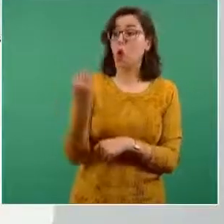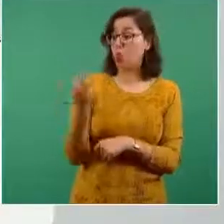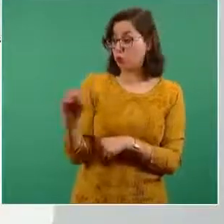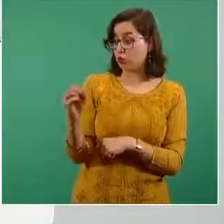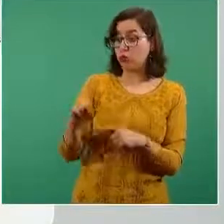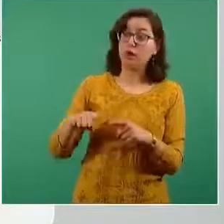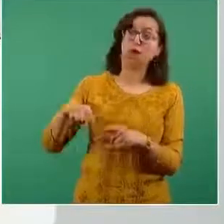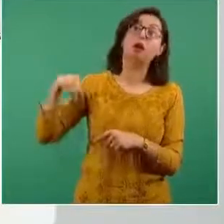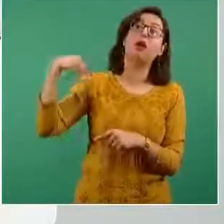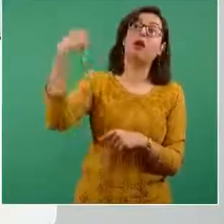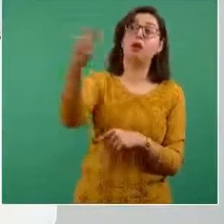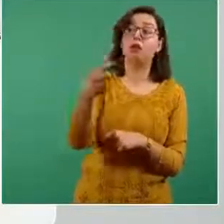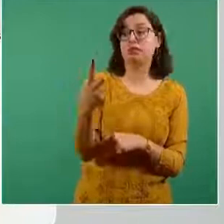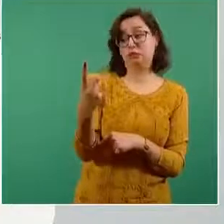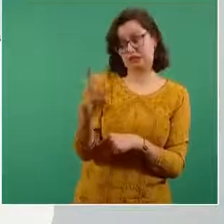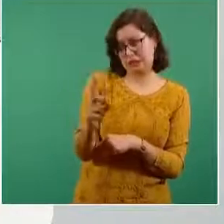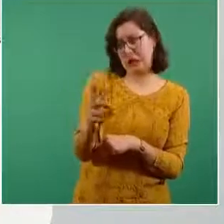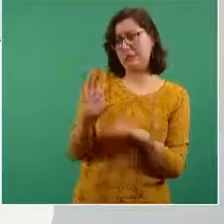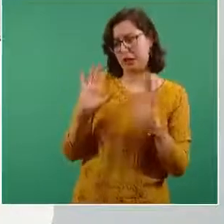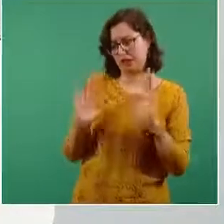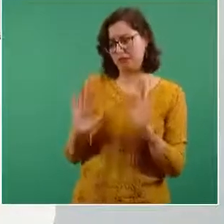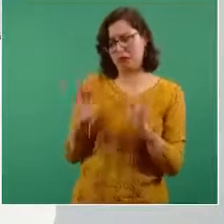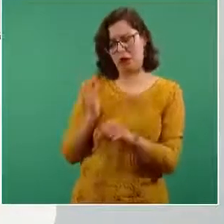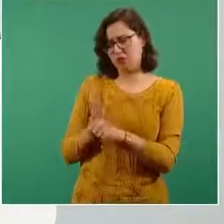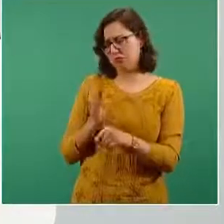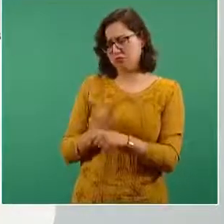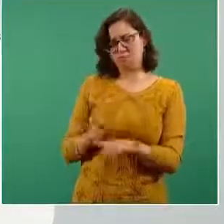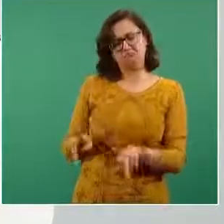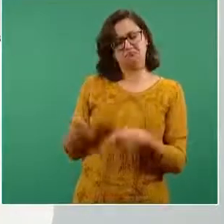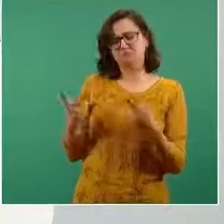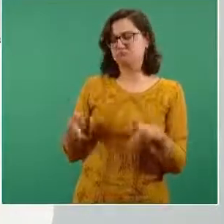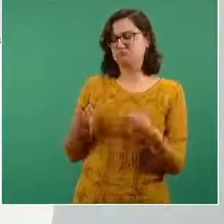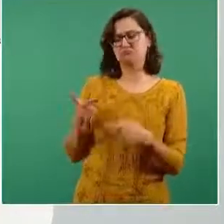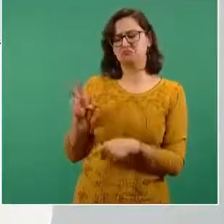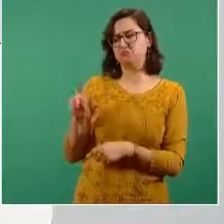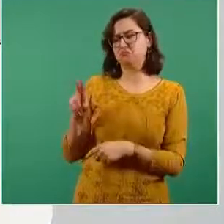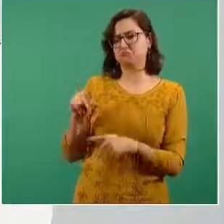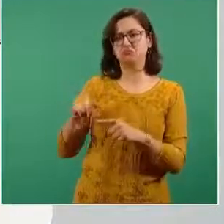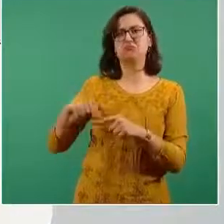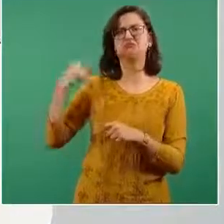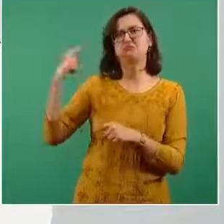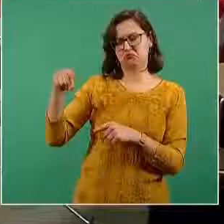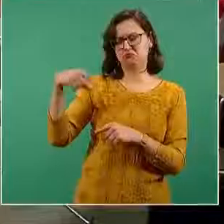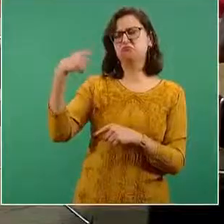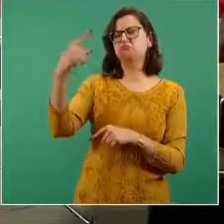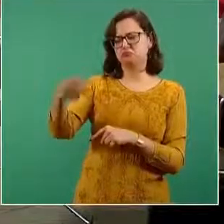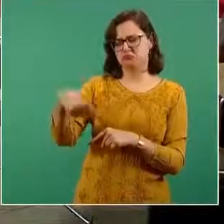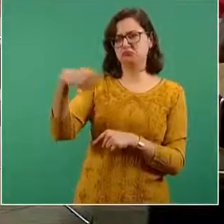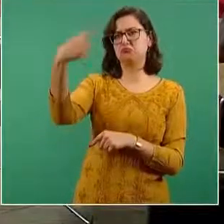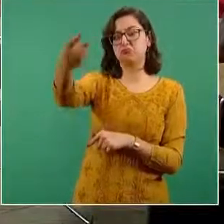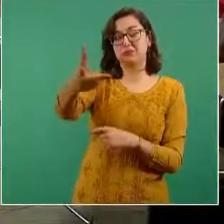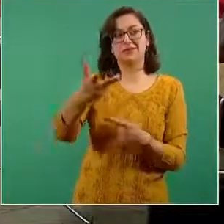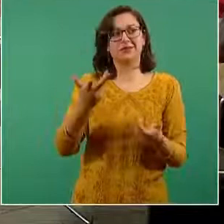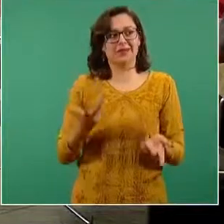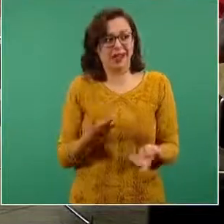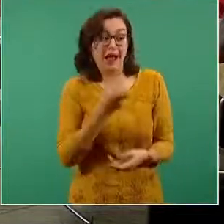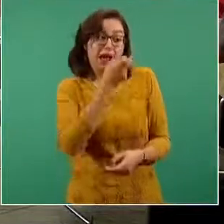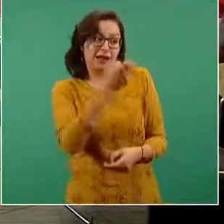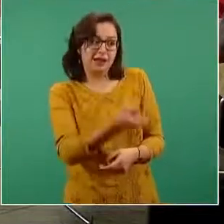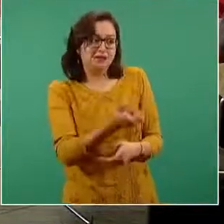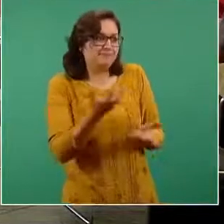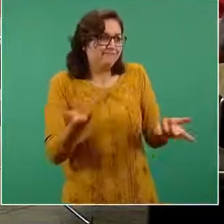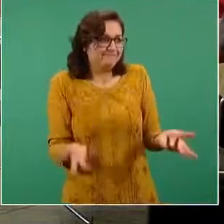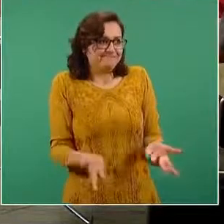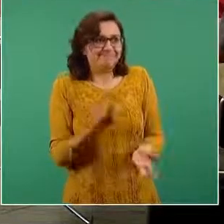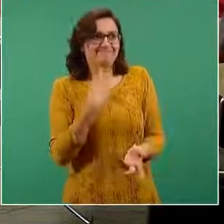termine el año. Sin embargo, obviamente, todos los países, y en este caso México, estamos tratando de identificar aquellas